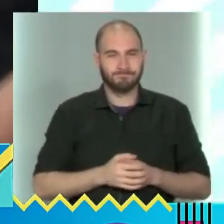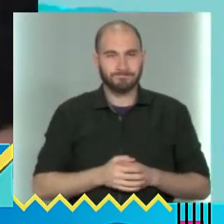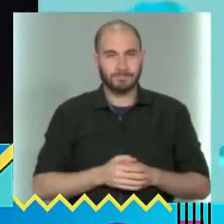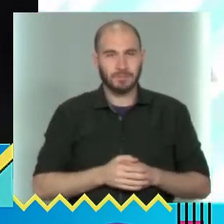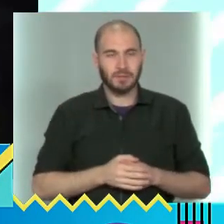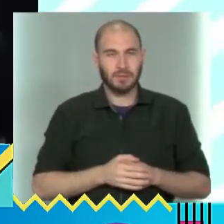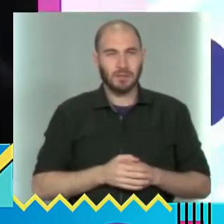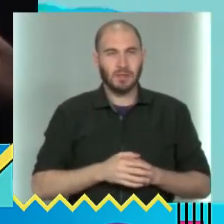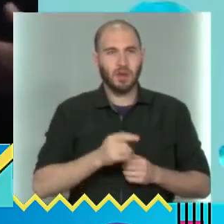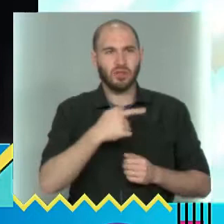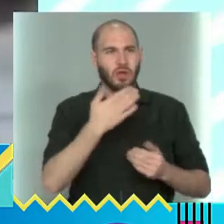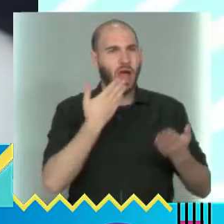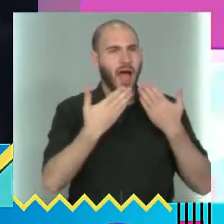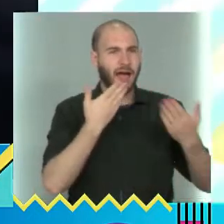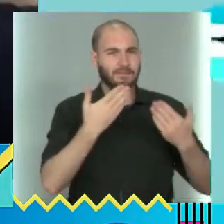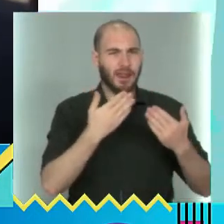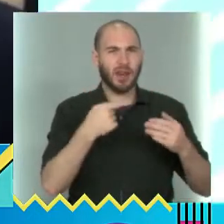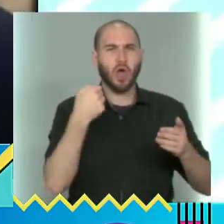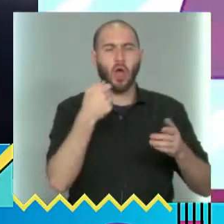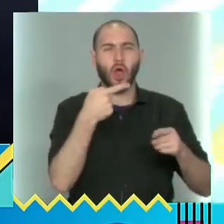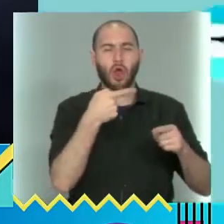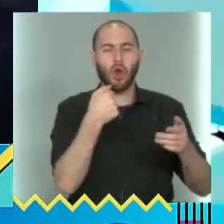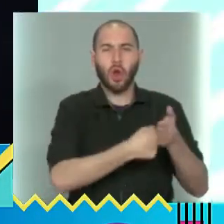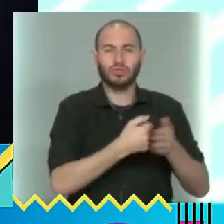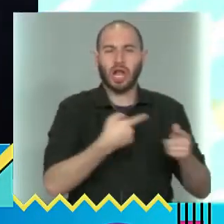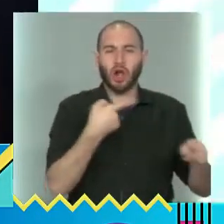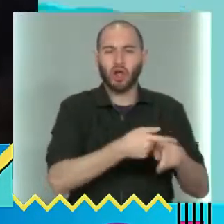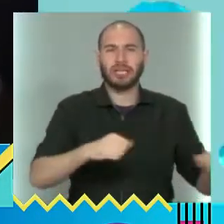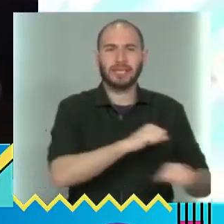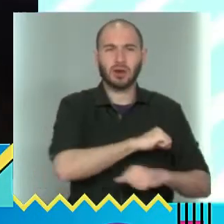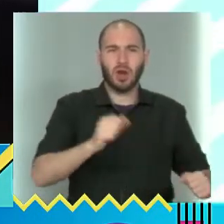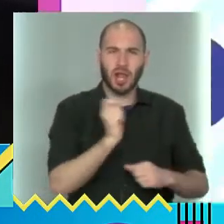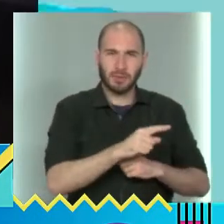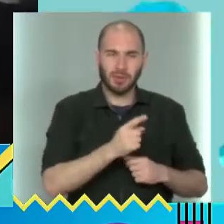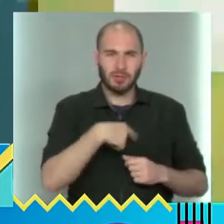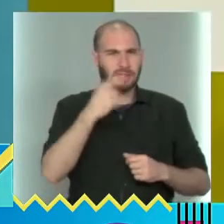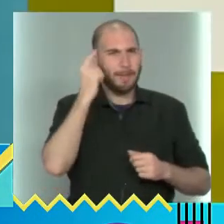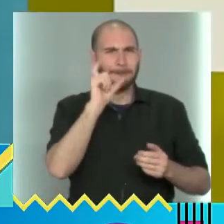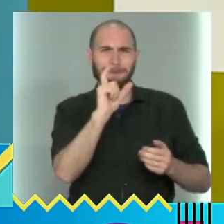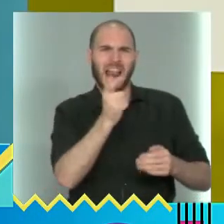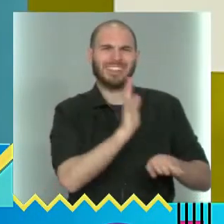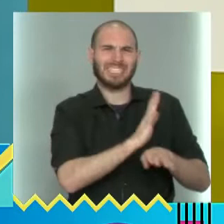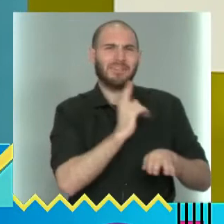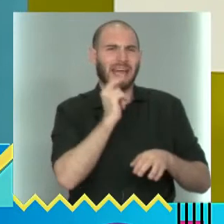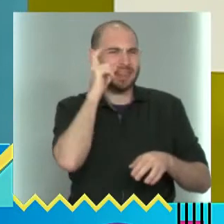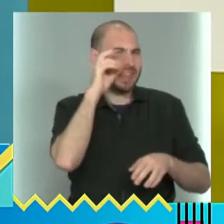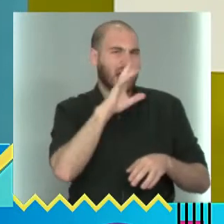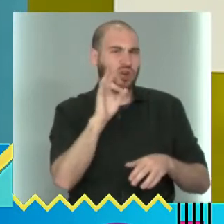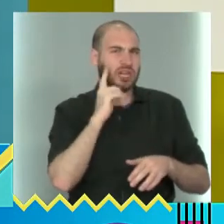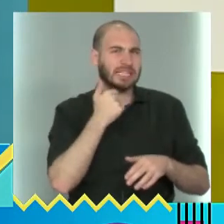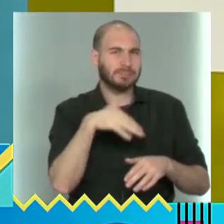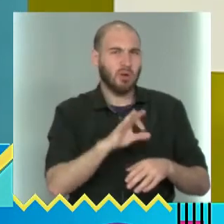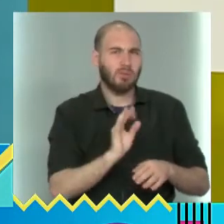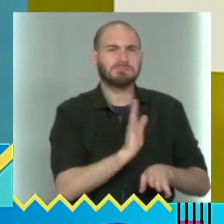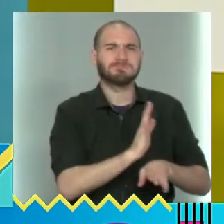Mustafa, un poco hablábamos de esto de la lucha contra el terrorismo y intentábamos conceptualizarlo, ¿no? Poder definir